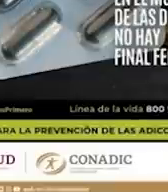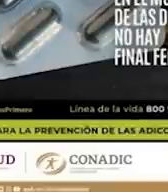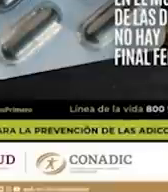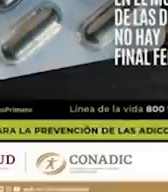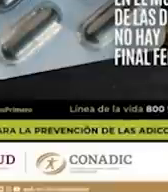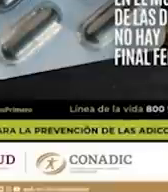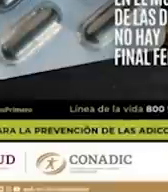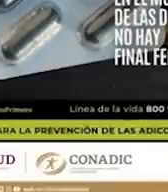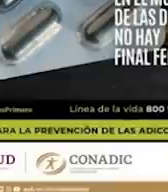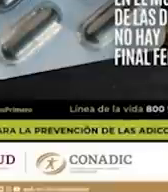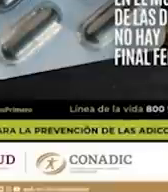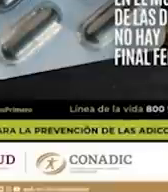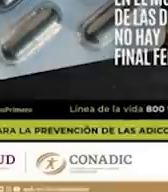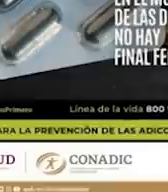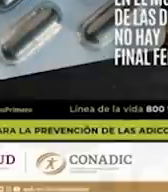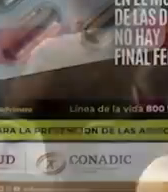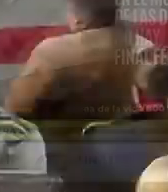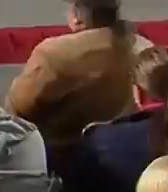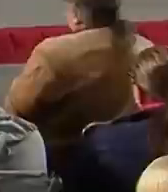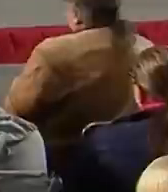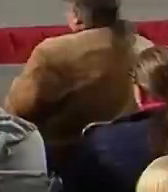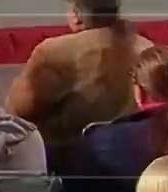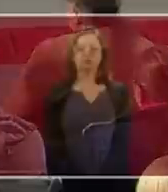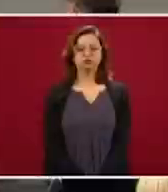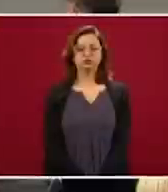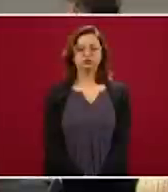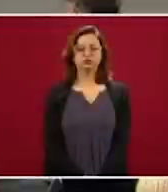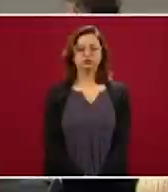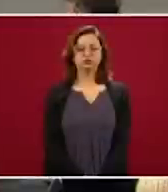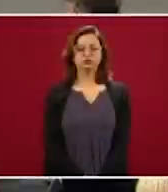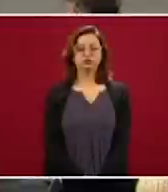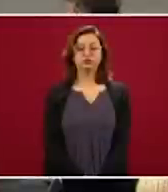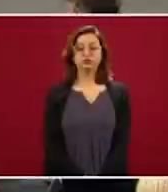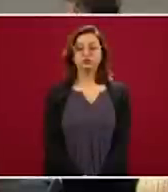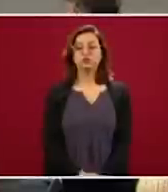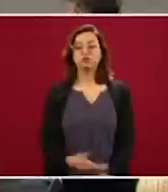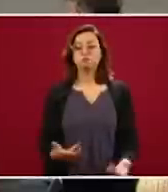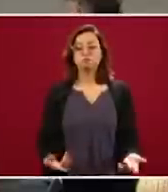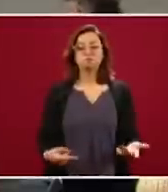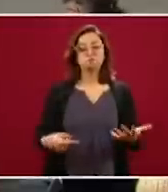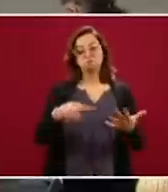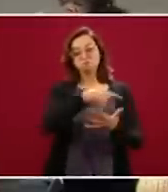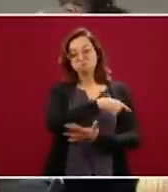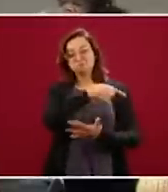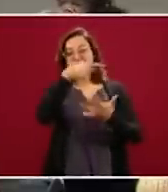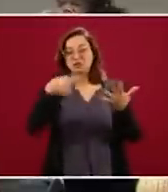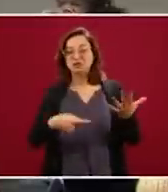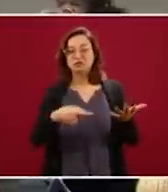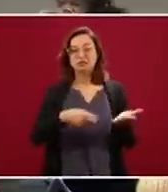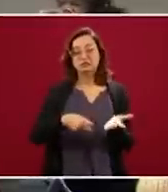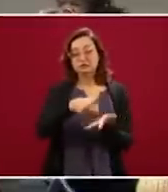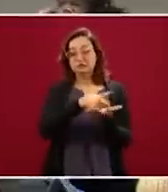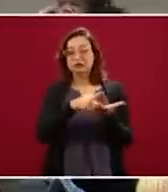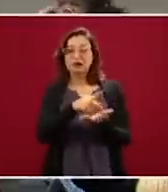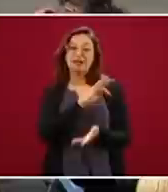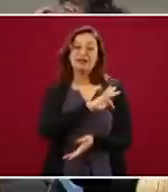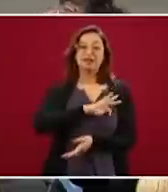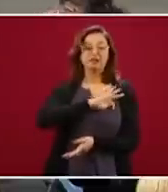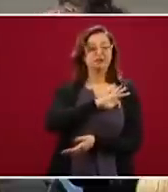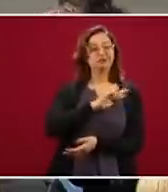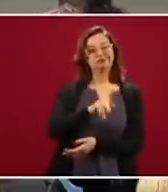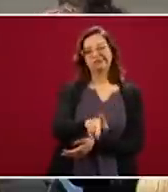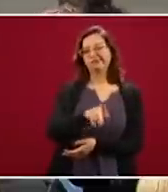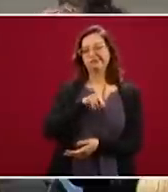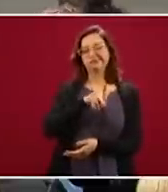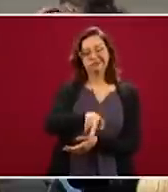consecuencias que justo anulan esa felicidad aparente, efímera, de la que se ha hablado. Y bueno, pues